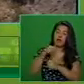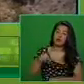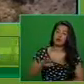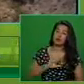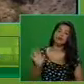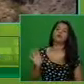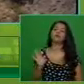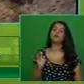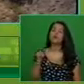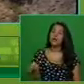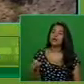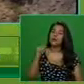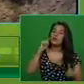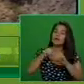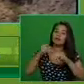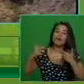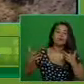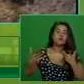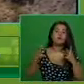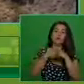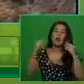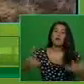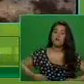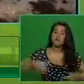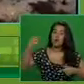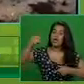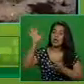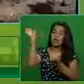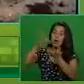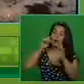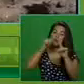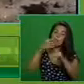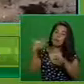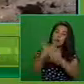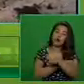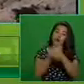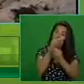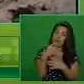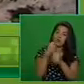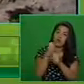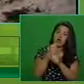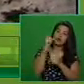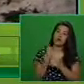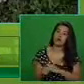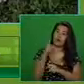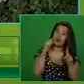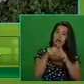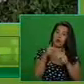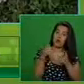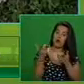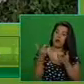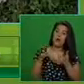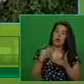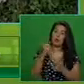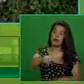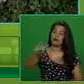de complementación de todos esos esfuerzos que hace el Estado para mejorar la eficiencia y para poder permitir que el alimento que